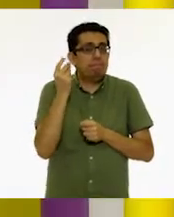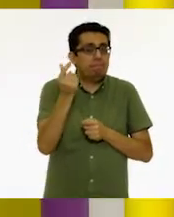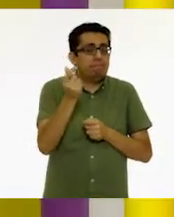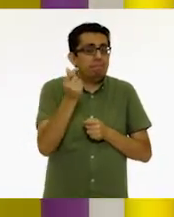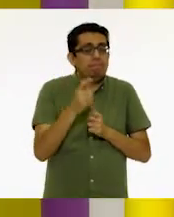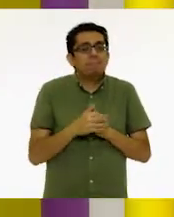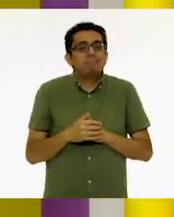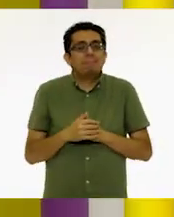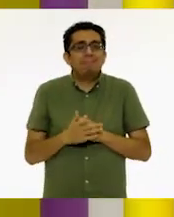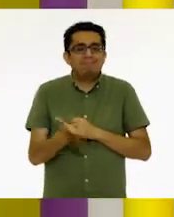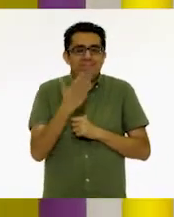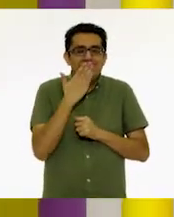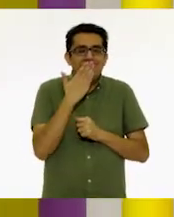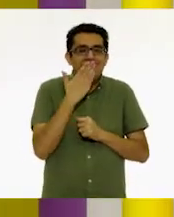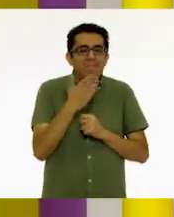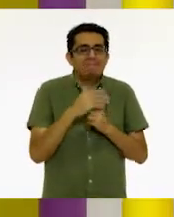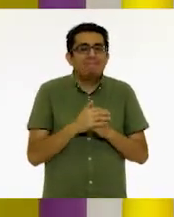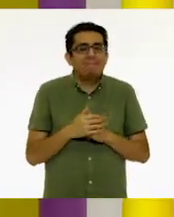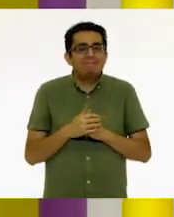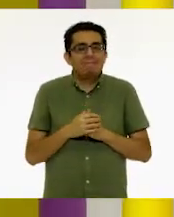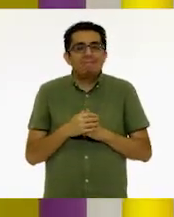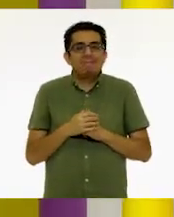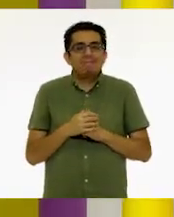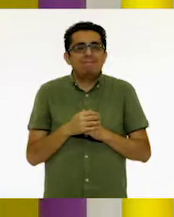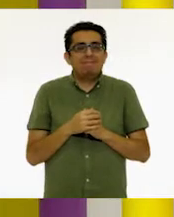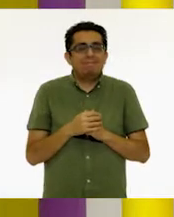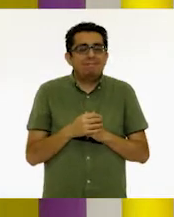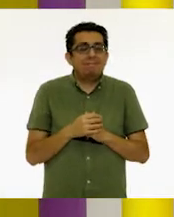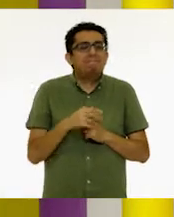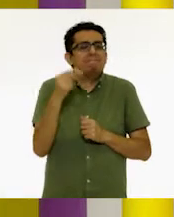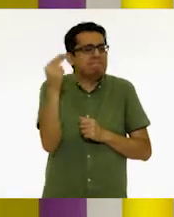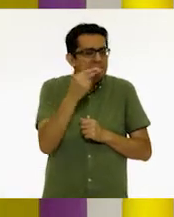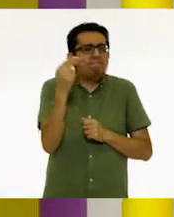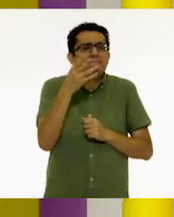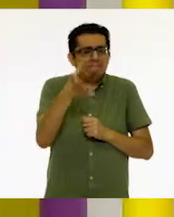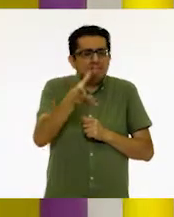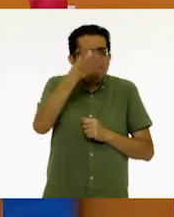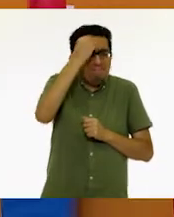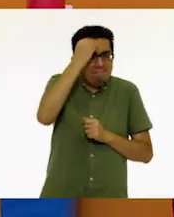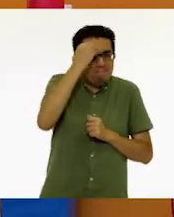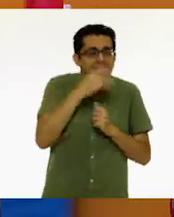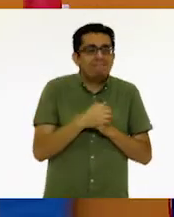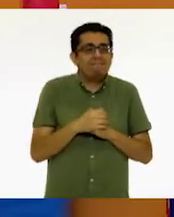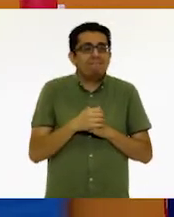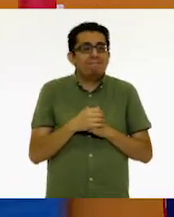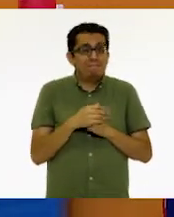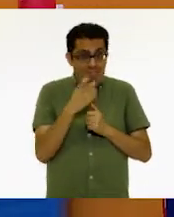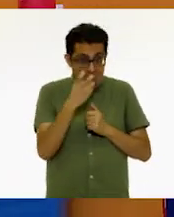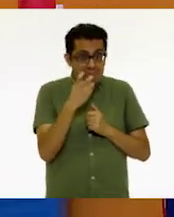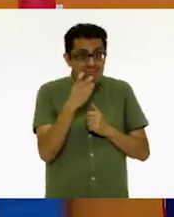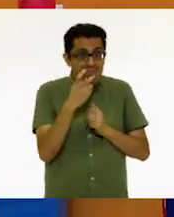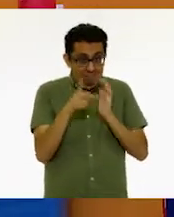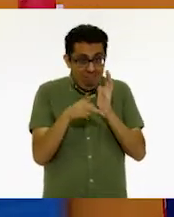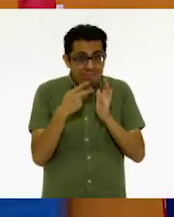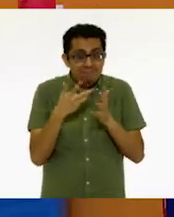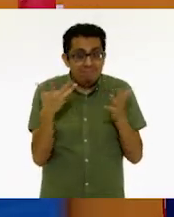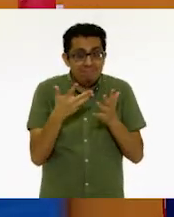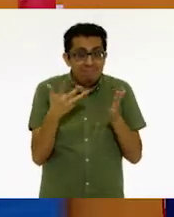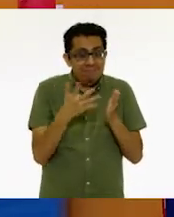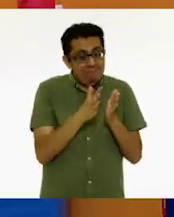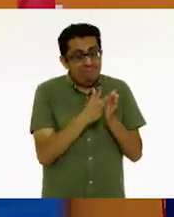Ah, ¡muy bien! ¡Sí! Solo tienes que aprenderlo. ¿Todo? Va. ¿Hasta ahí? Perfecto, hagámoslo.